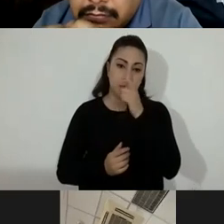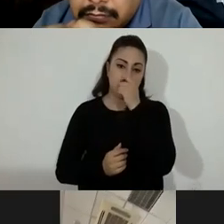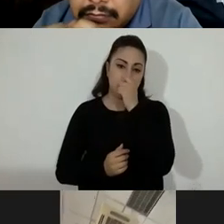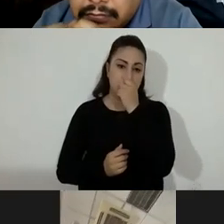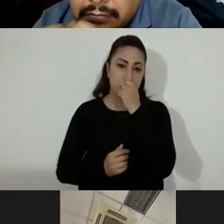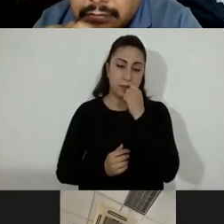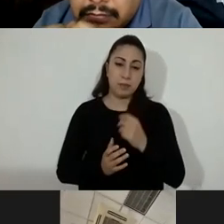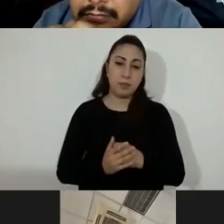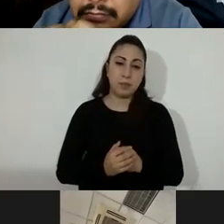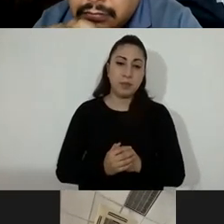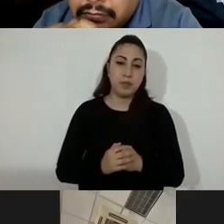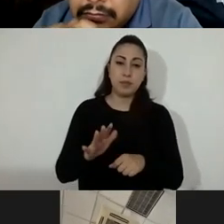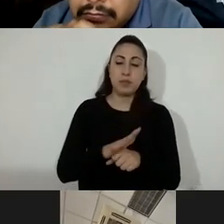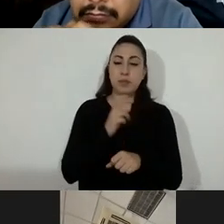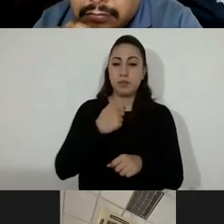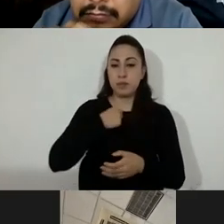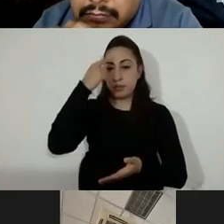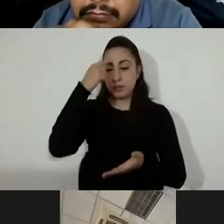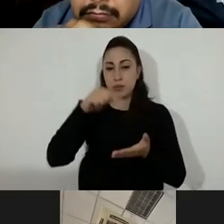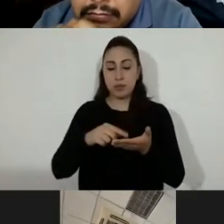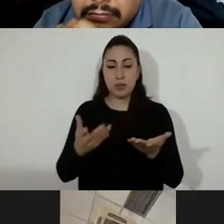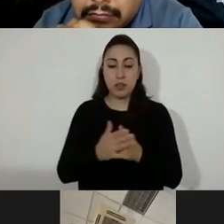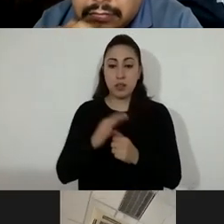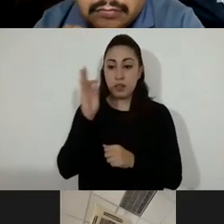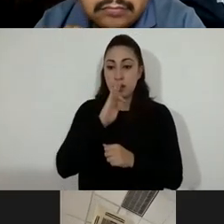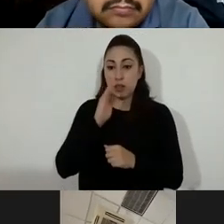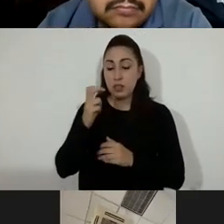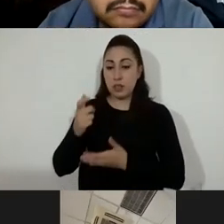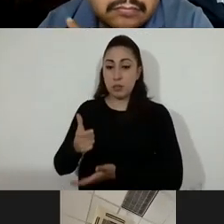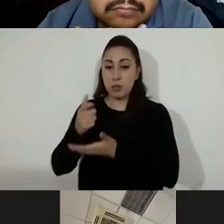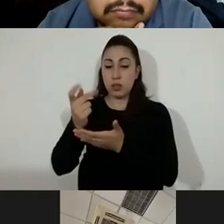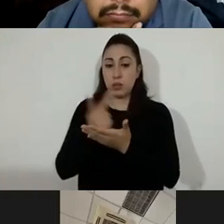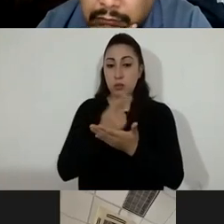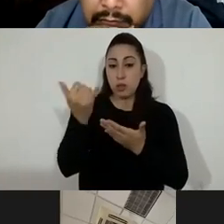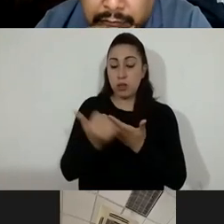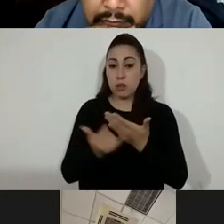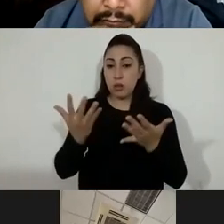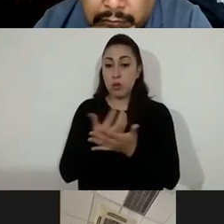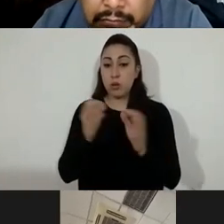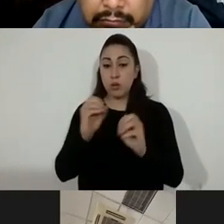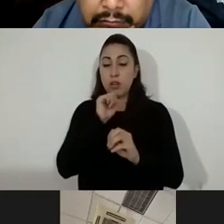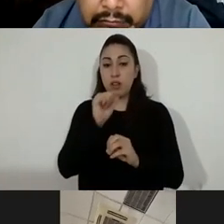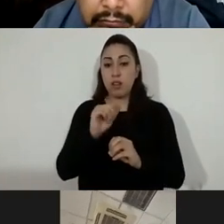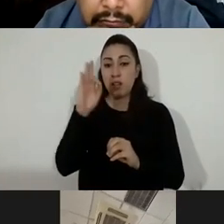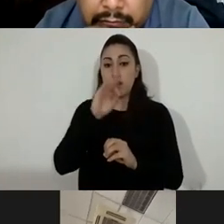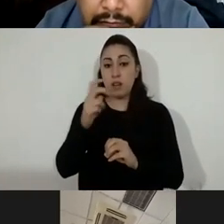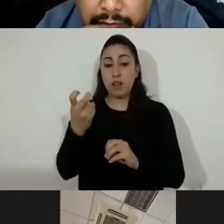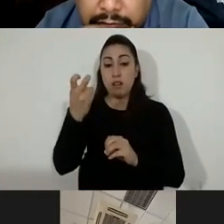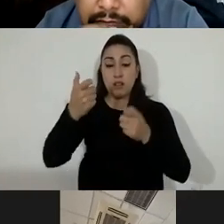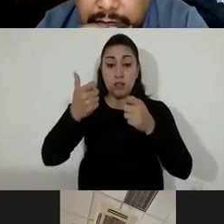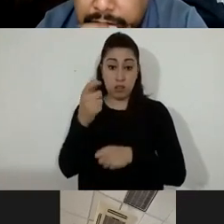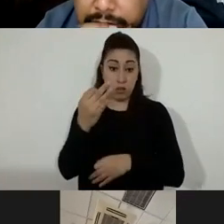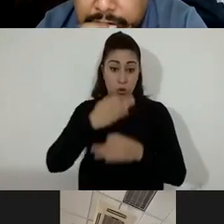esta cuestión tiende a que si no se puedan utilizar, pues se pierdan, además de generar una